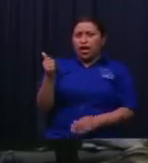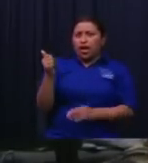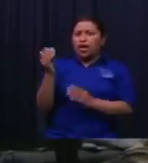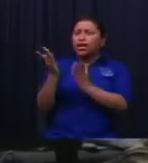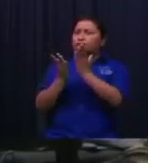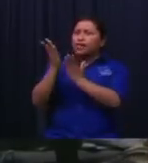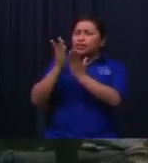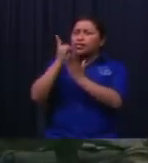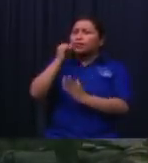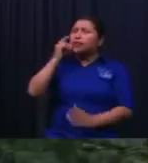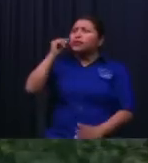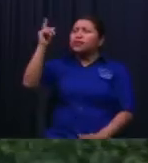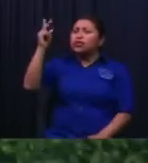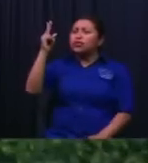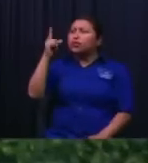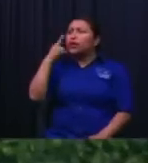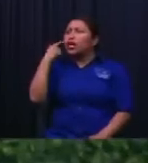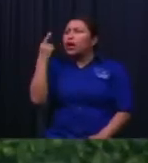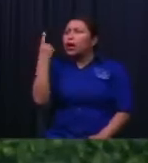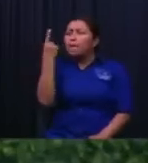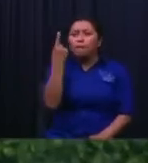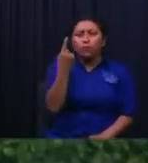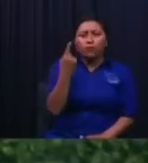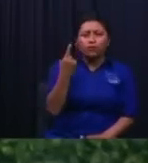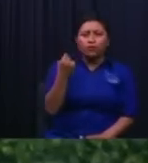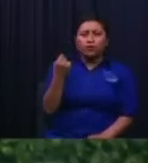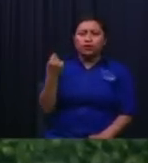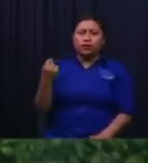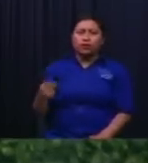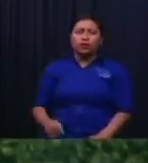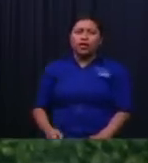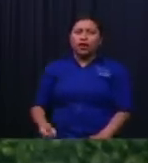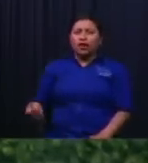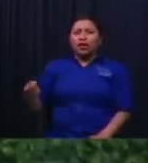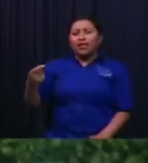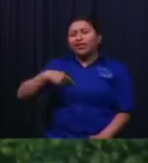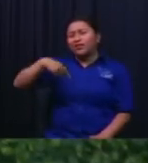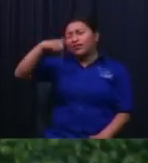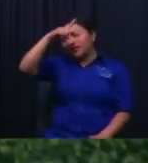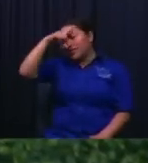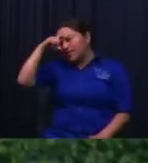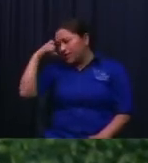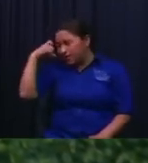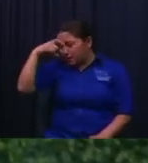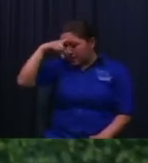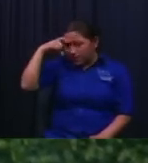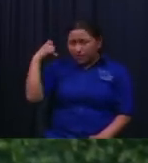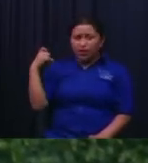del Señor, todas las, es que yo trabajo y solo yo